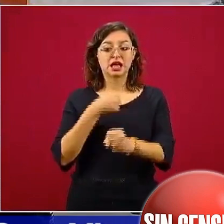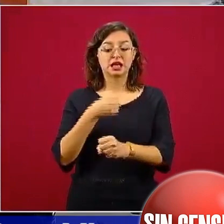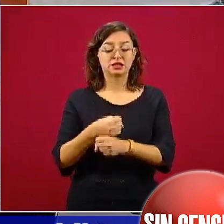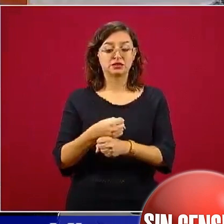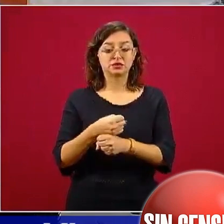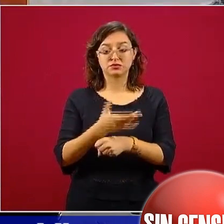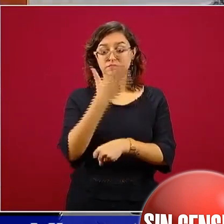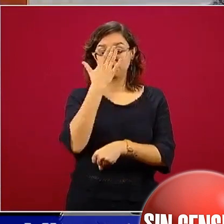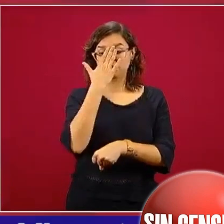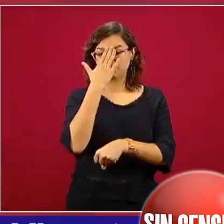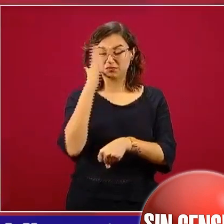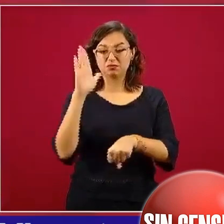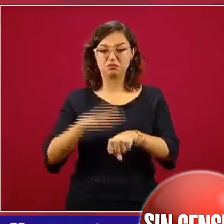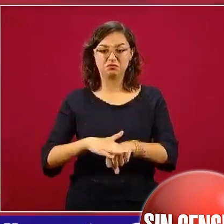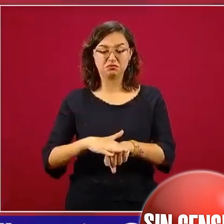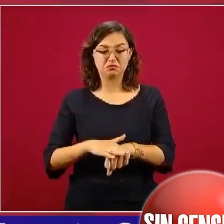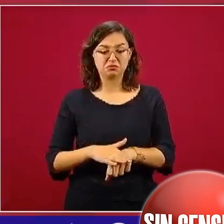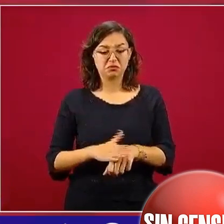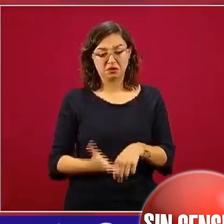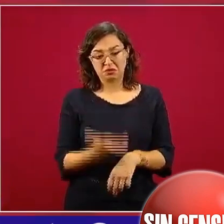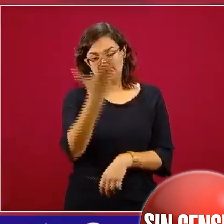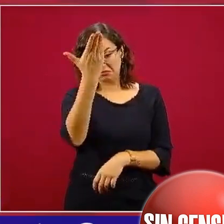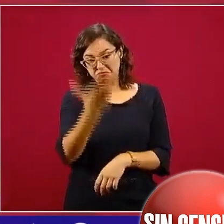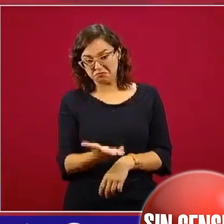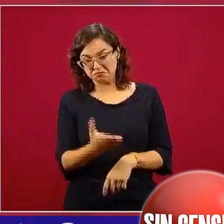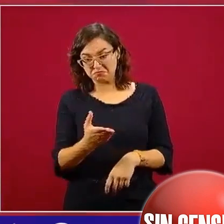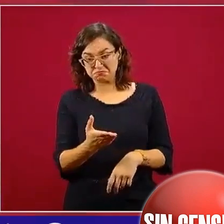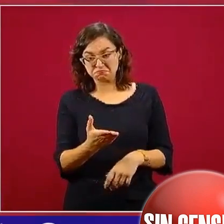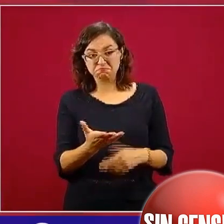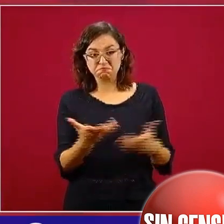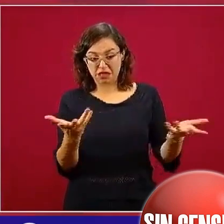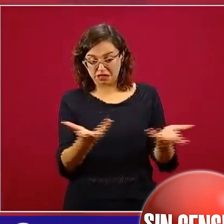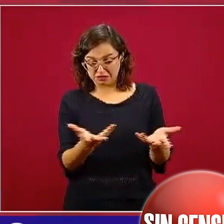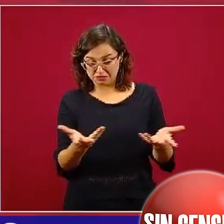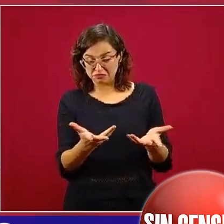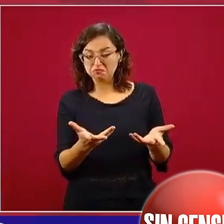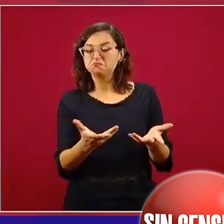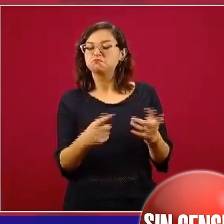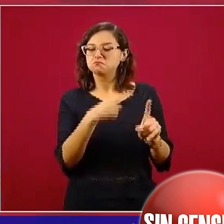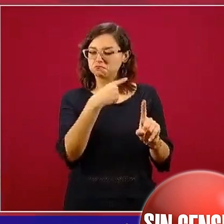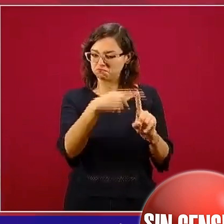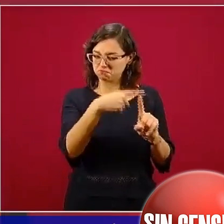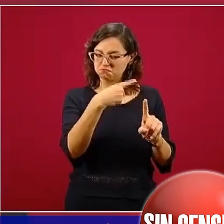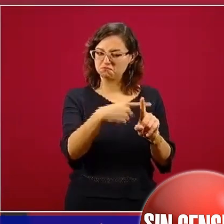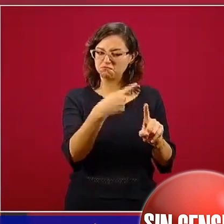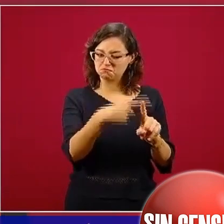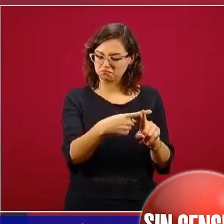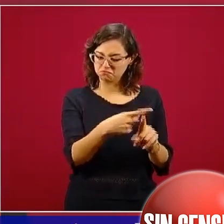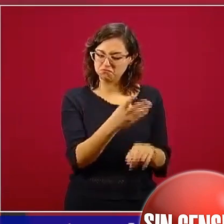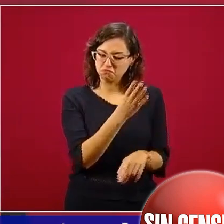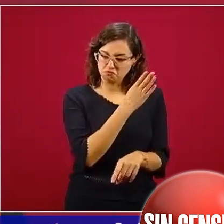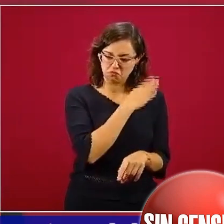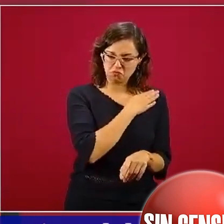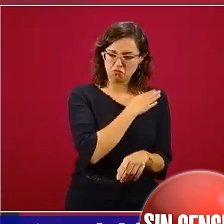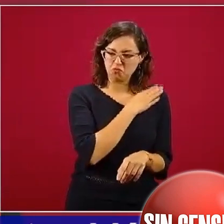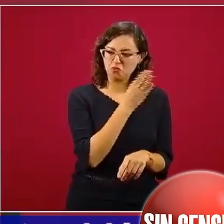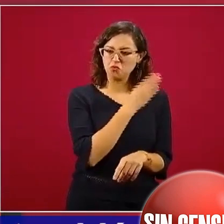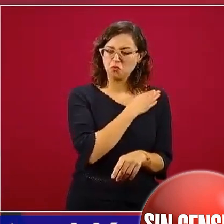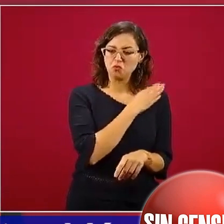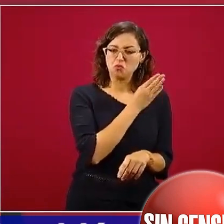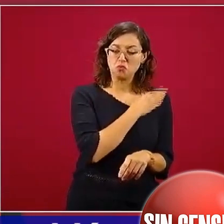Hay cosas muy buenas, muy buenas. Yo diría que pocas cosas malas, desde